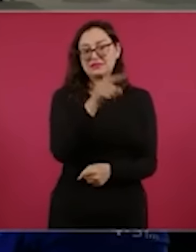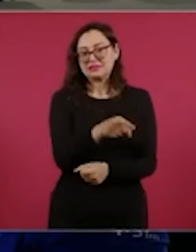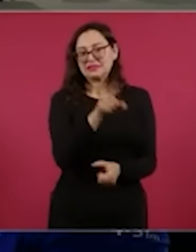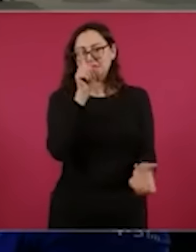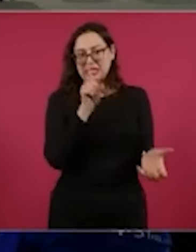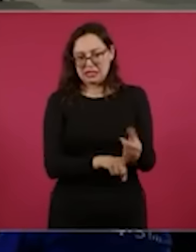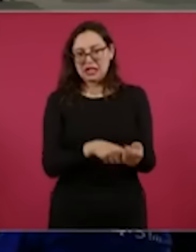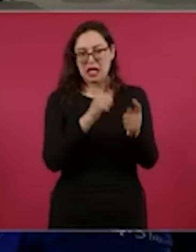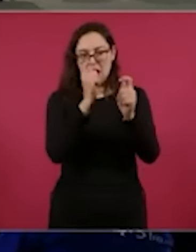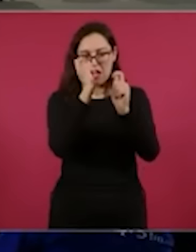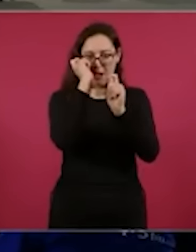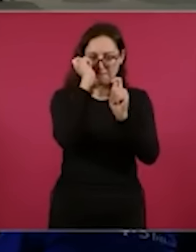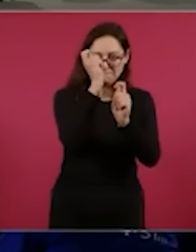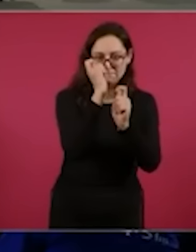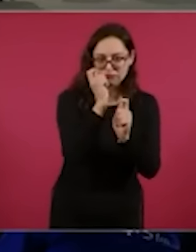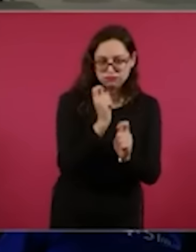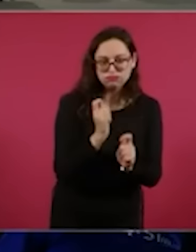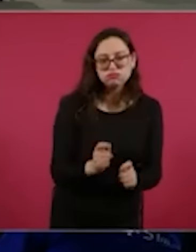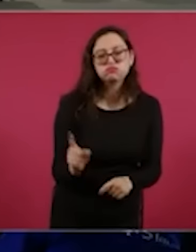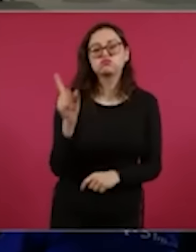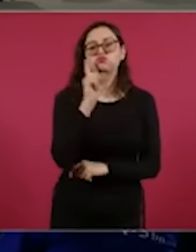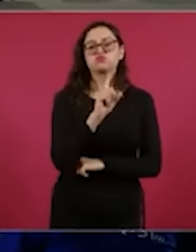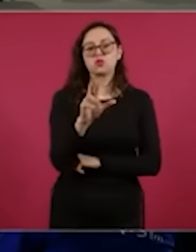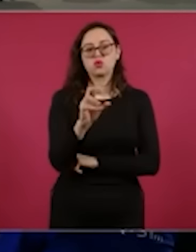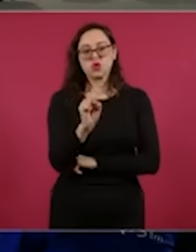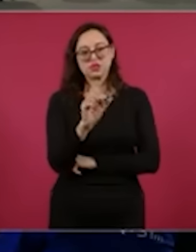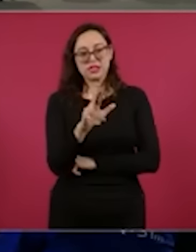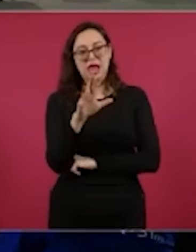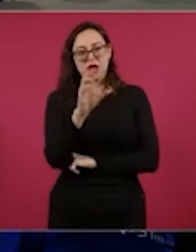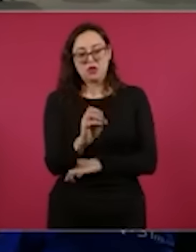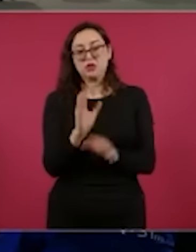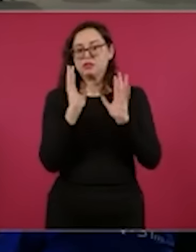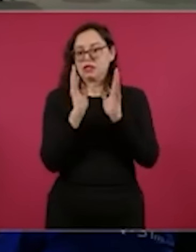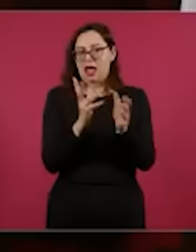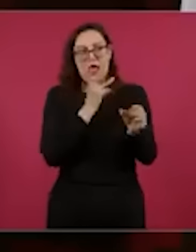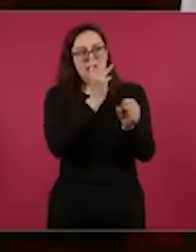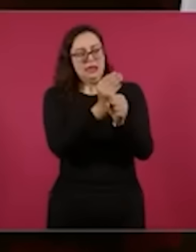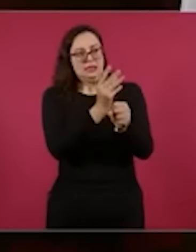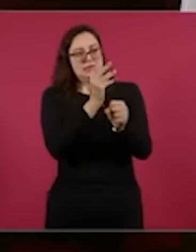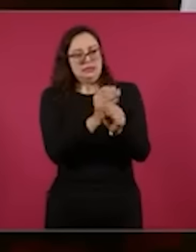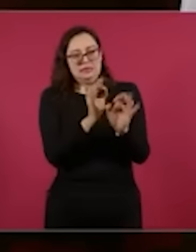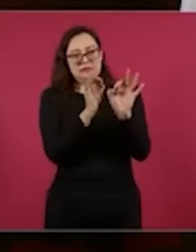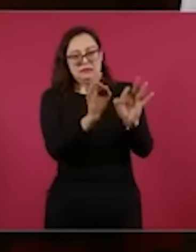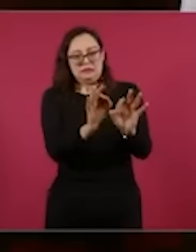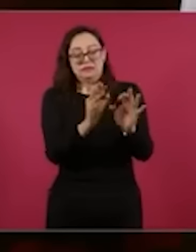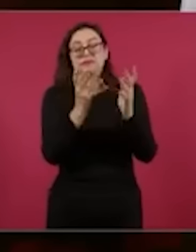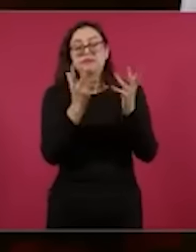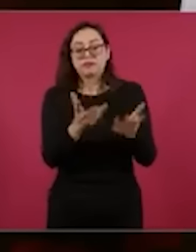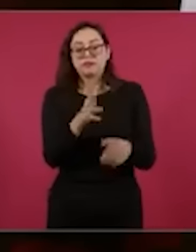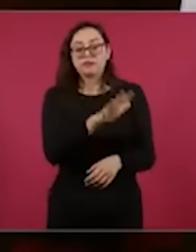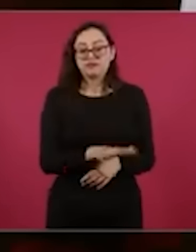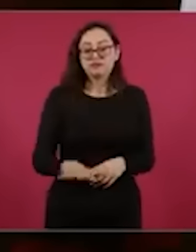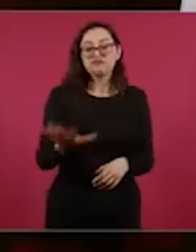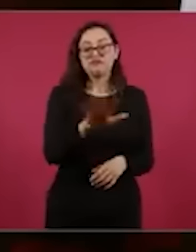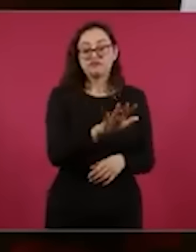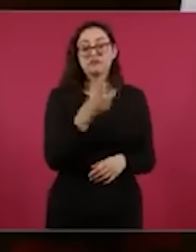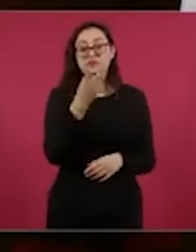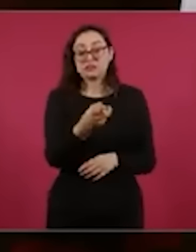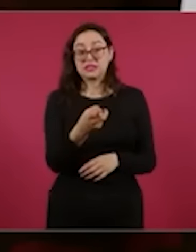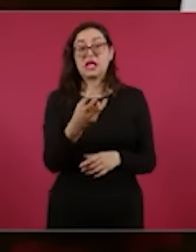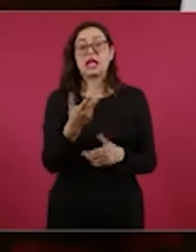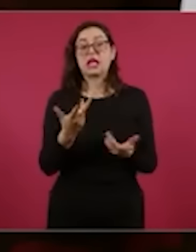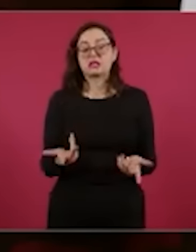bella de Rosario Castellanos que fue restaurada, que estaba vandalizada. Y bueno, este trabajo, el pabellón escénico, fue un